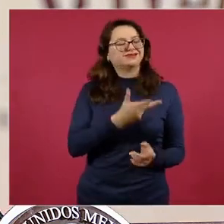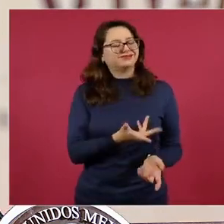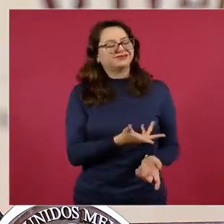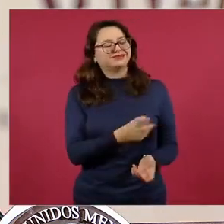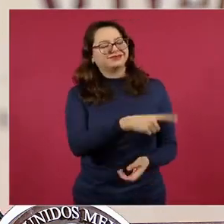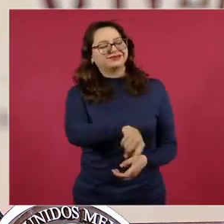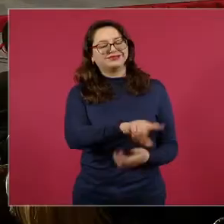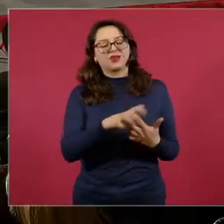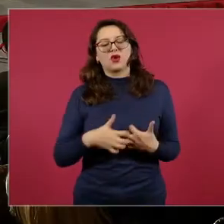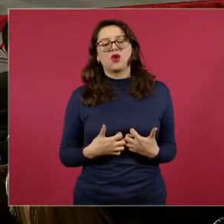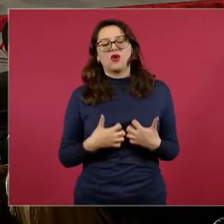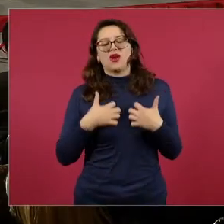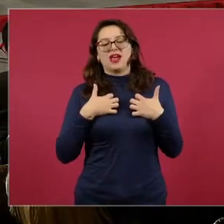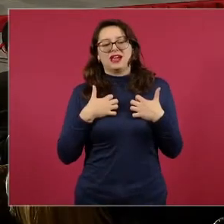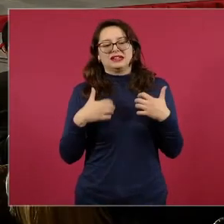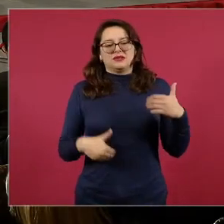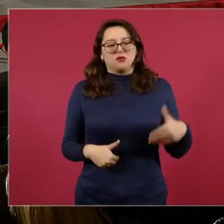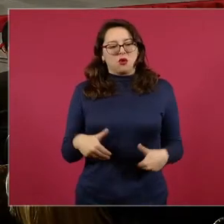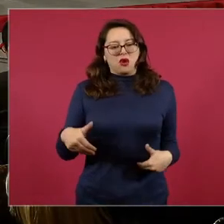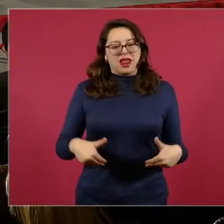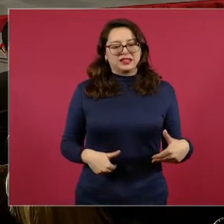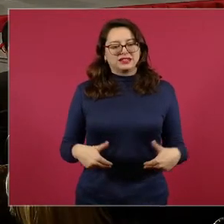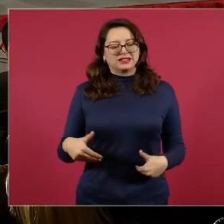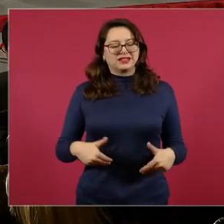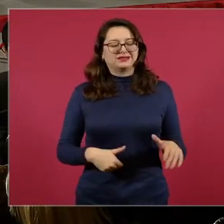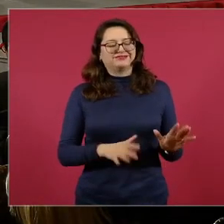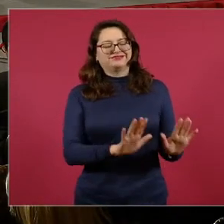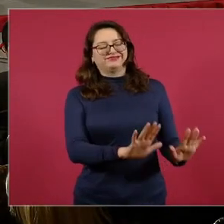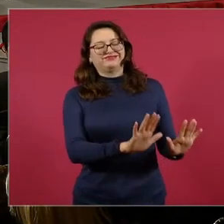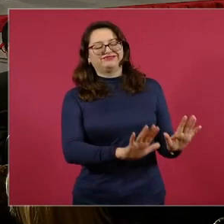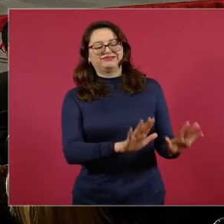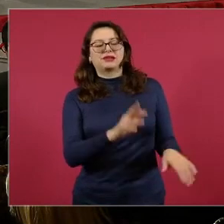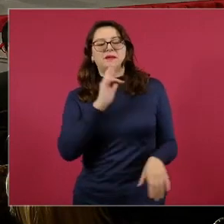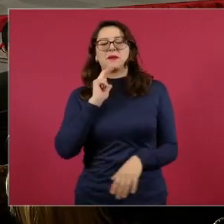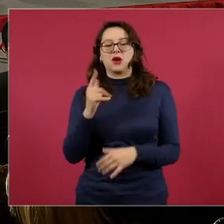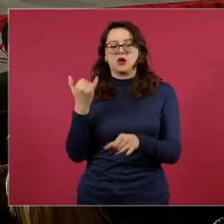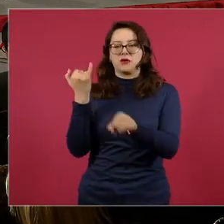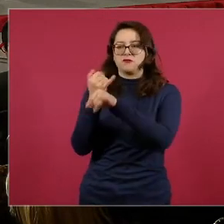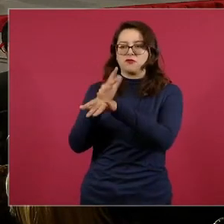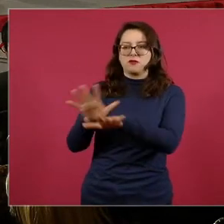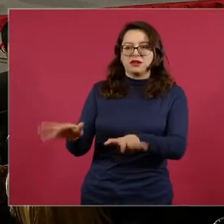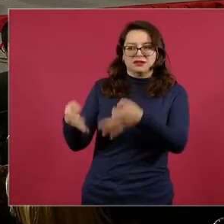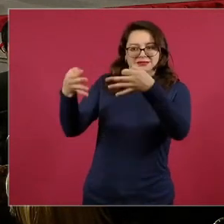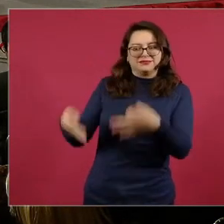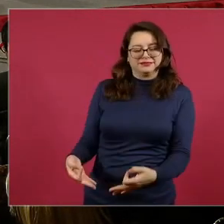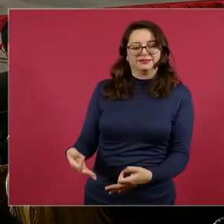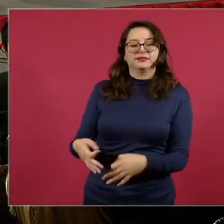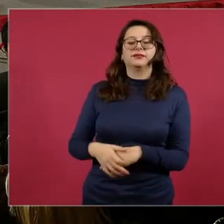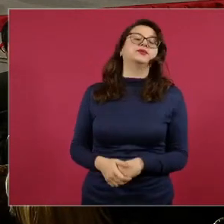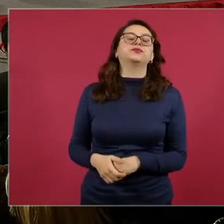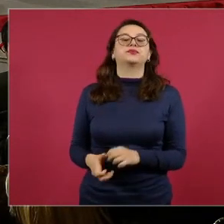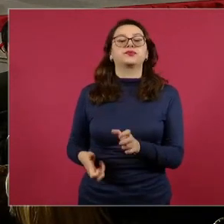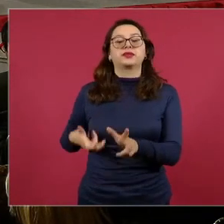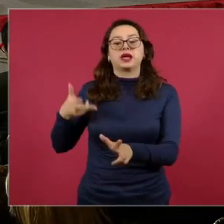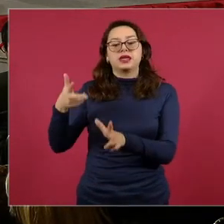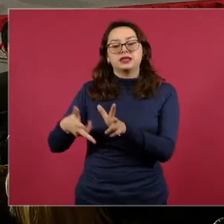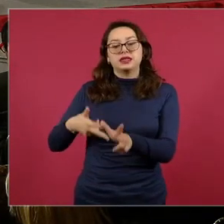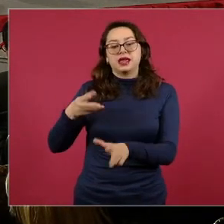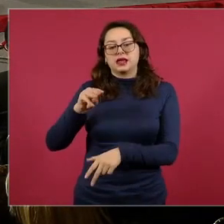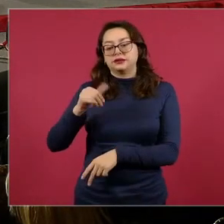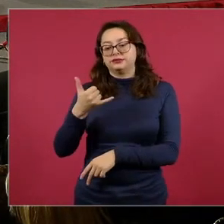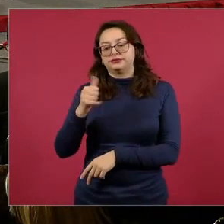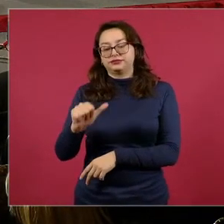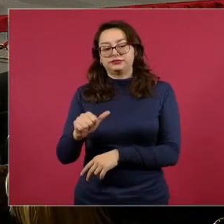coraje ante la pérdida de privilegios. Aquí el costo de los boletos del Tren Maya para el